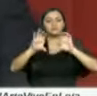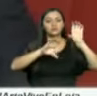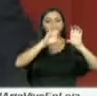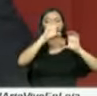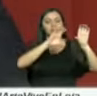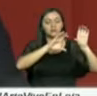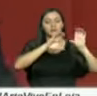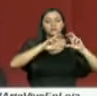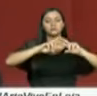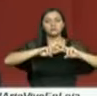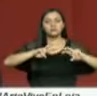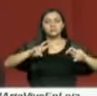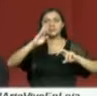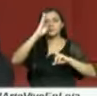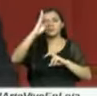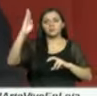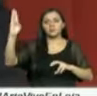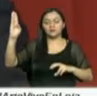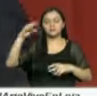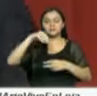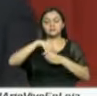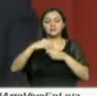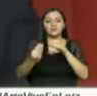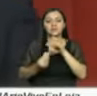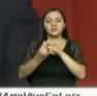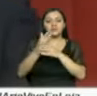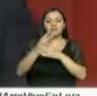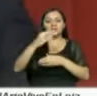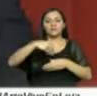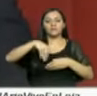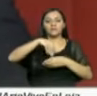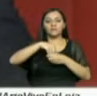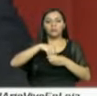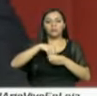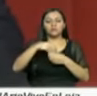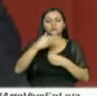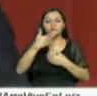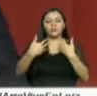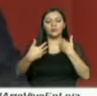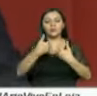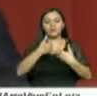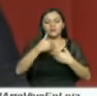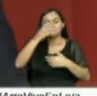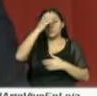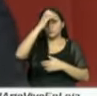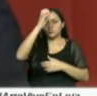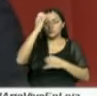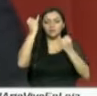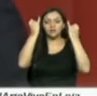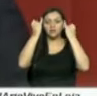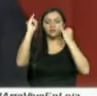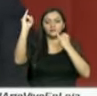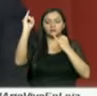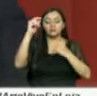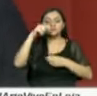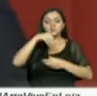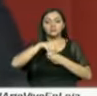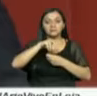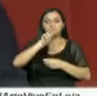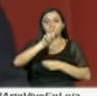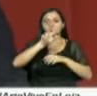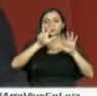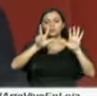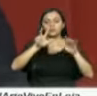archivos y bibliotecas. Se crea el Fondo de Fomento a las Artes, la Cultura e Innovación, con